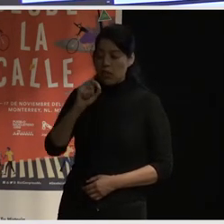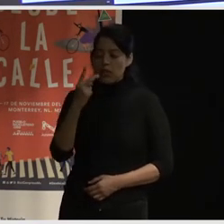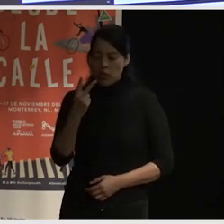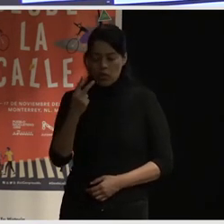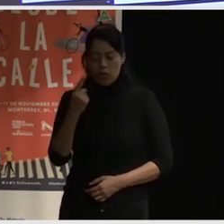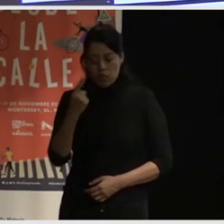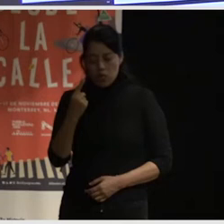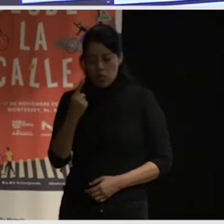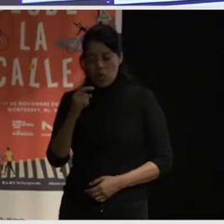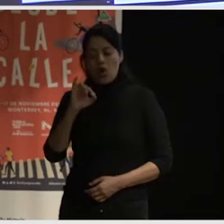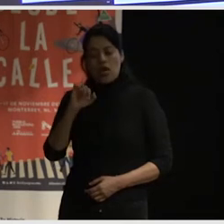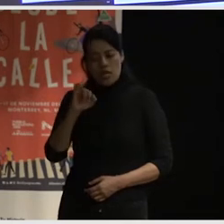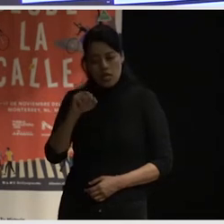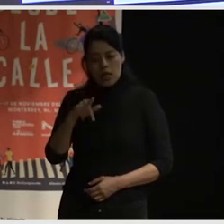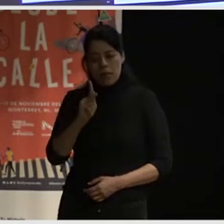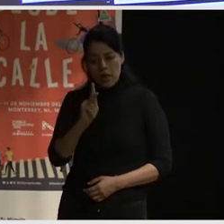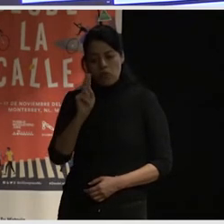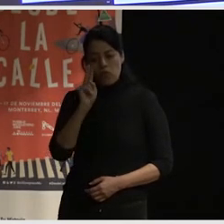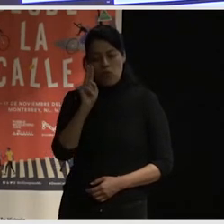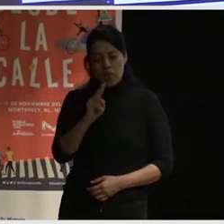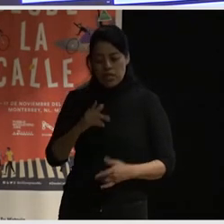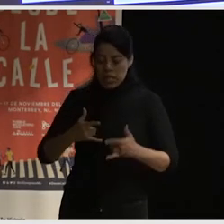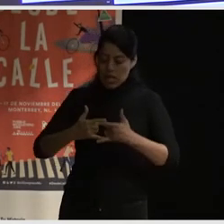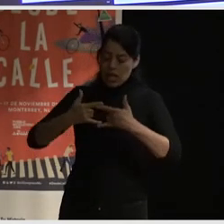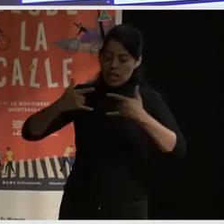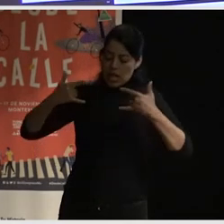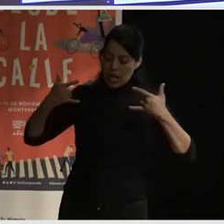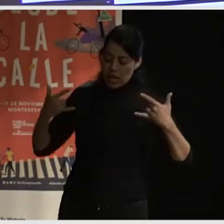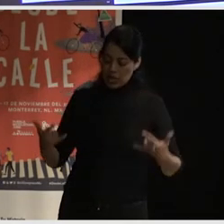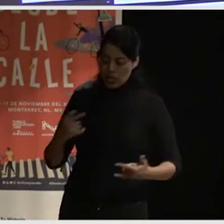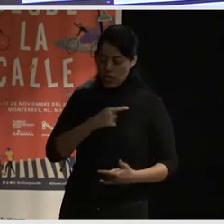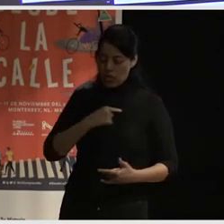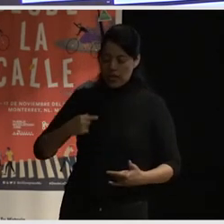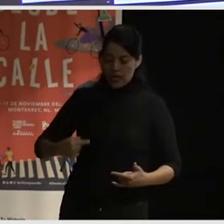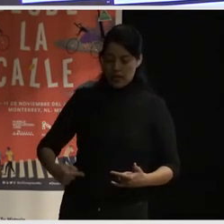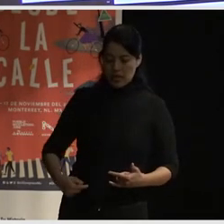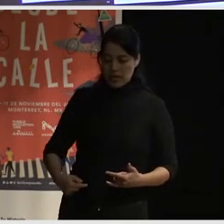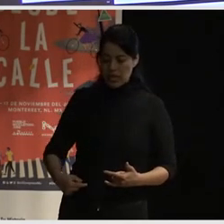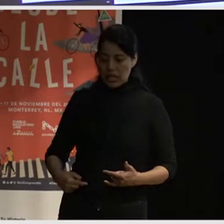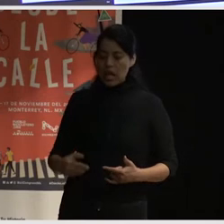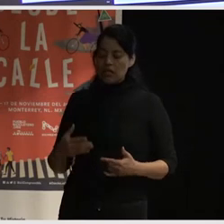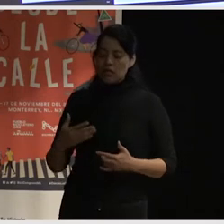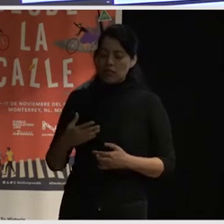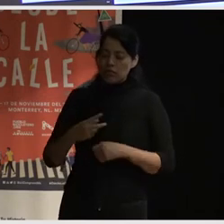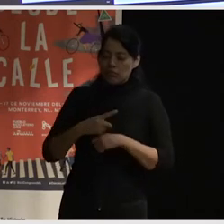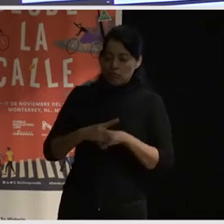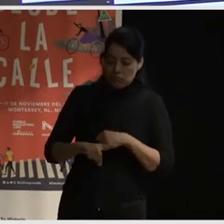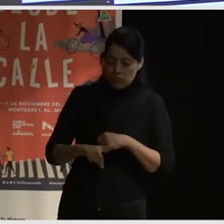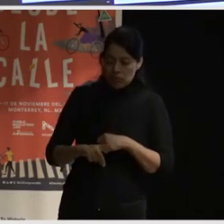china a nivel histórico no le llega no alcanza ni siquiera el 10% de lo que ha